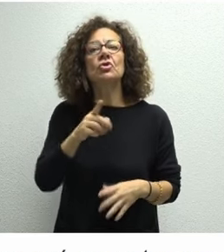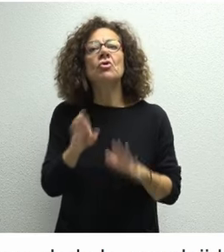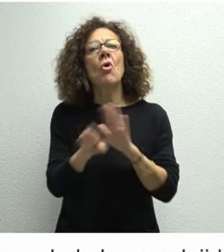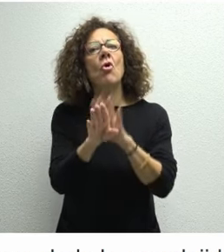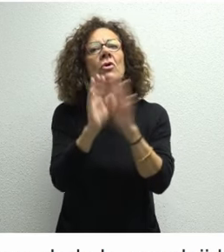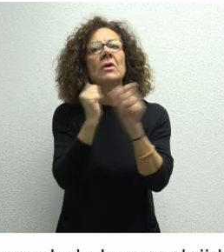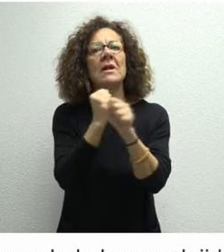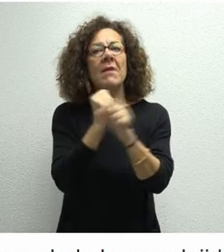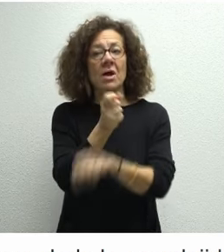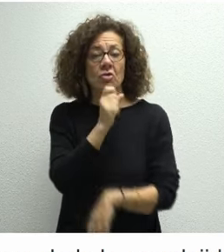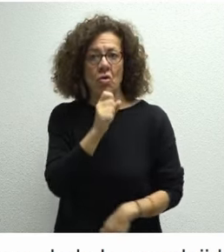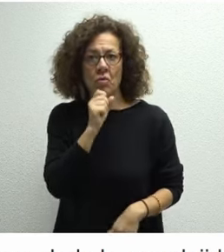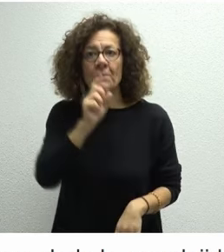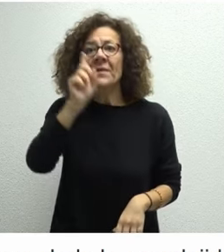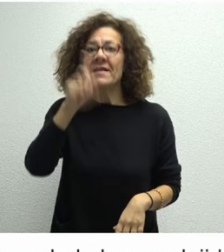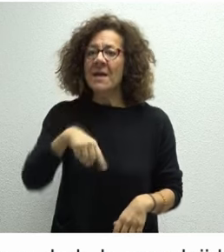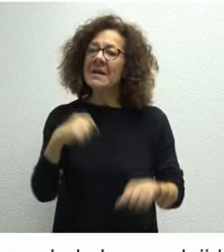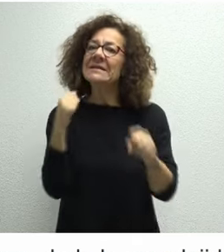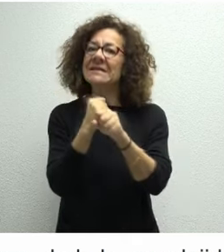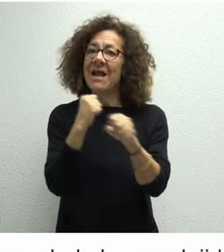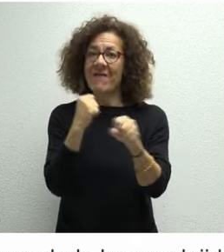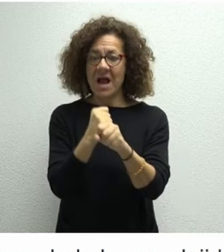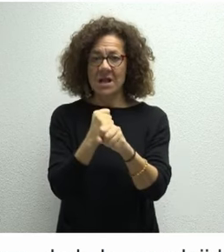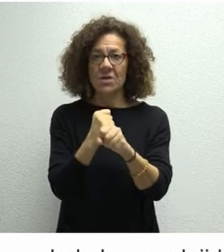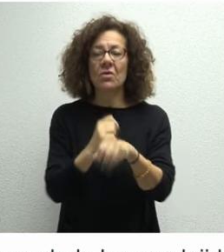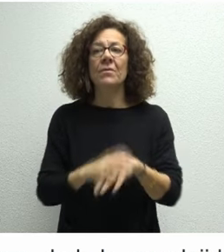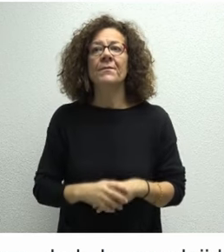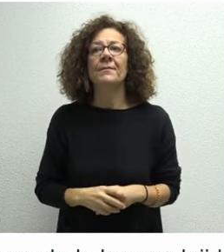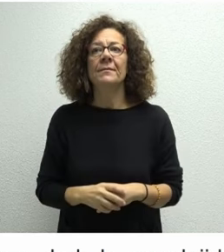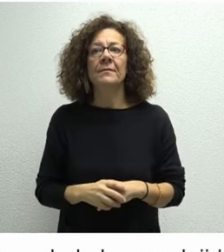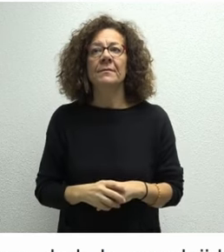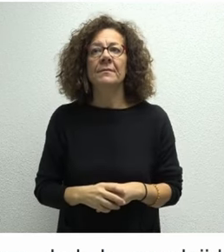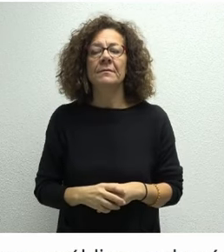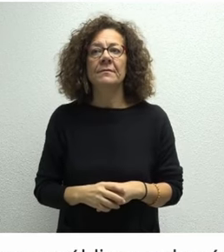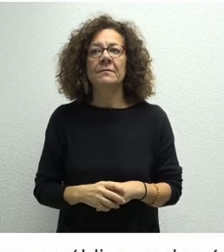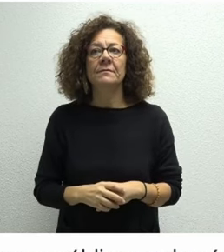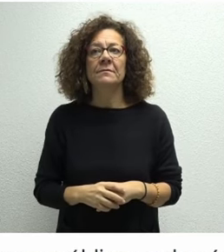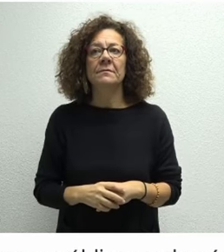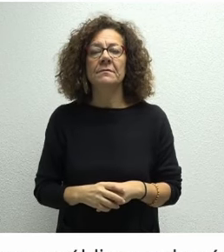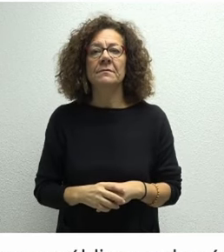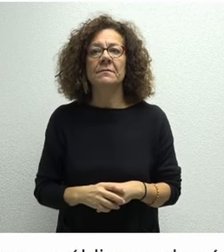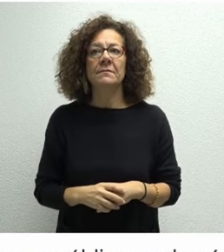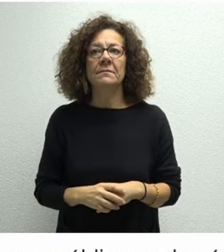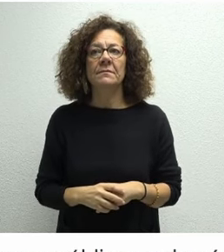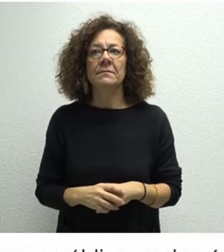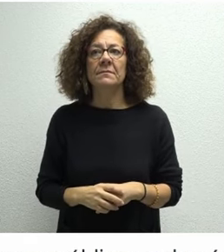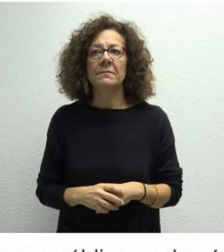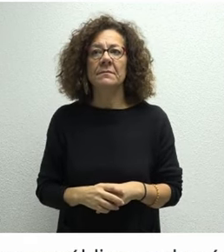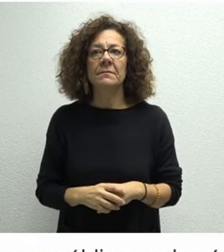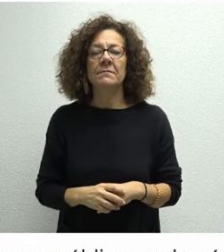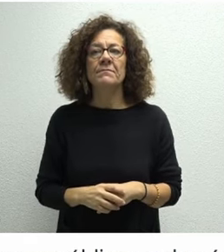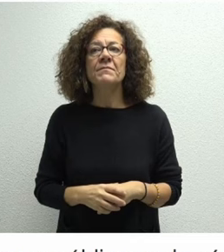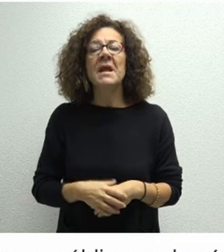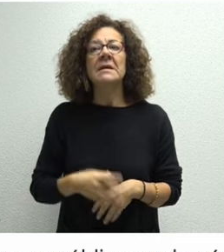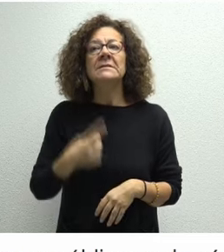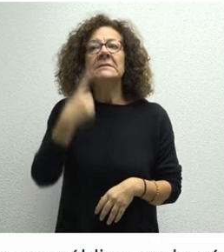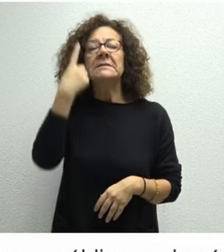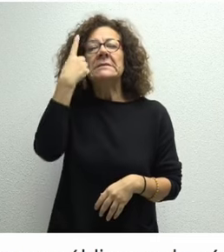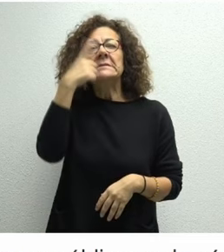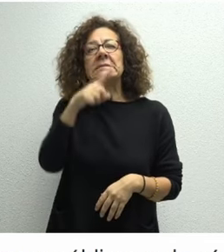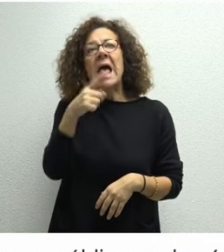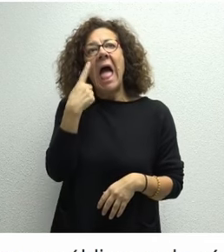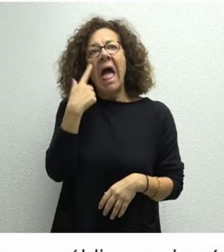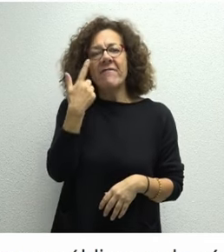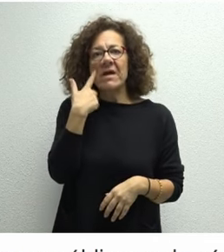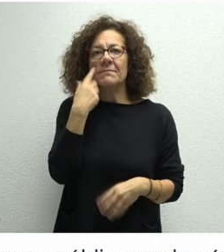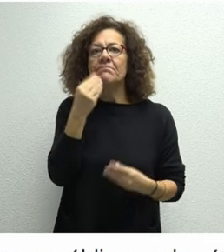trabajando También estamos trabajando en en la en la en ver cómo podemos mejorar